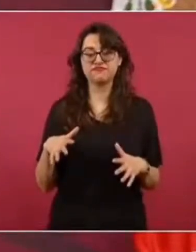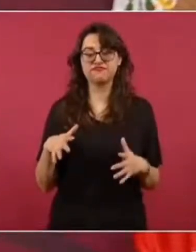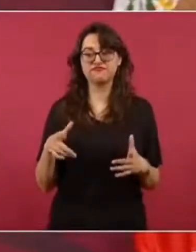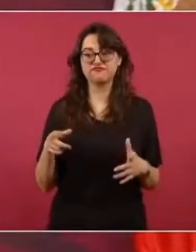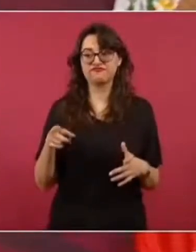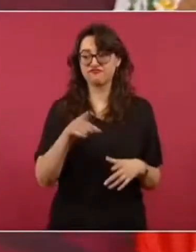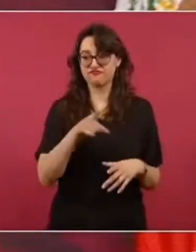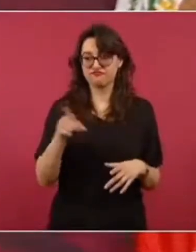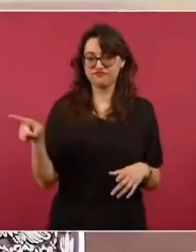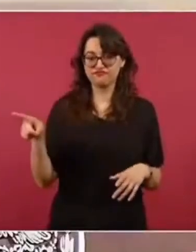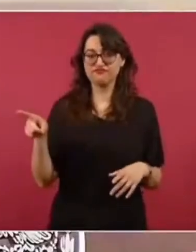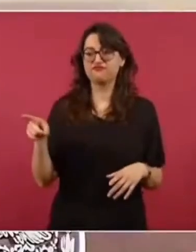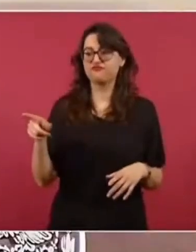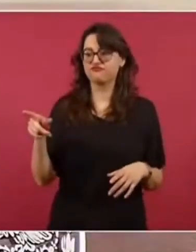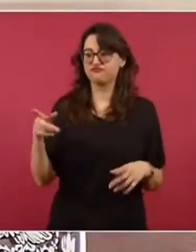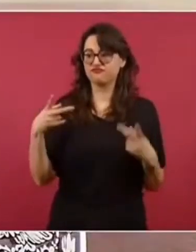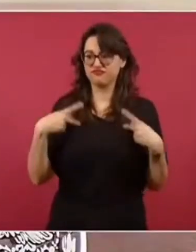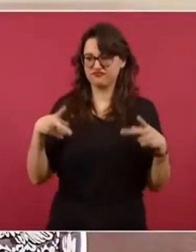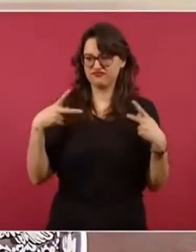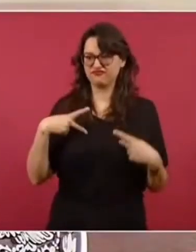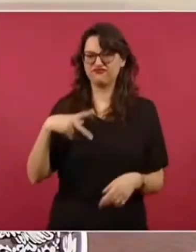culpar al pueblo.